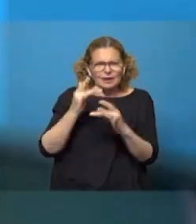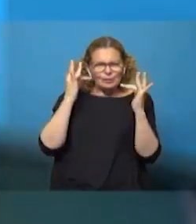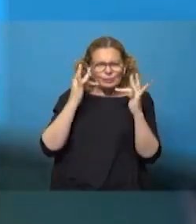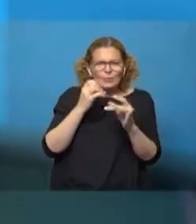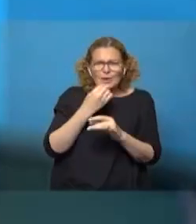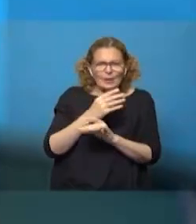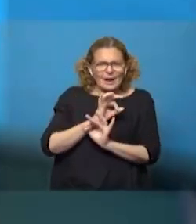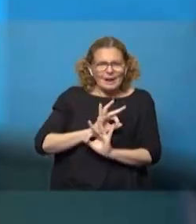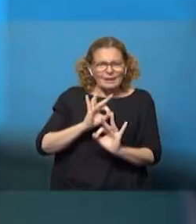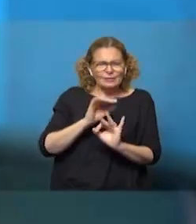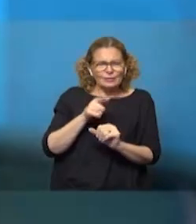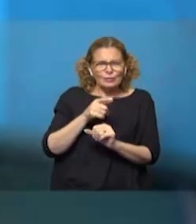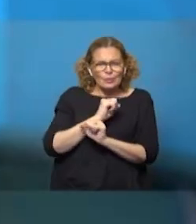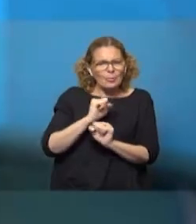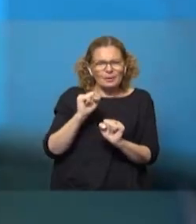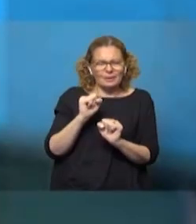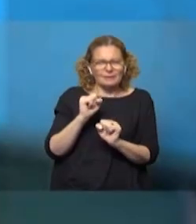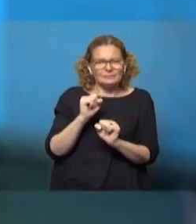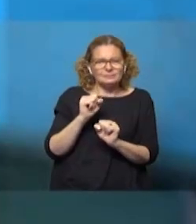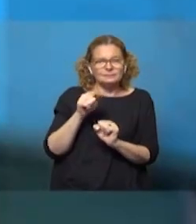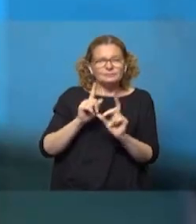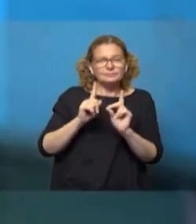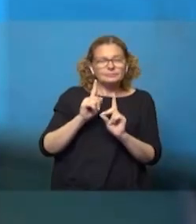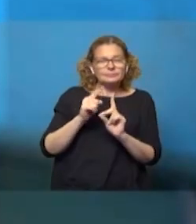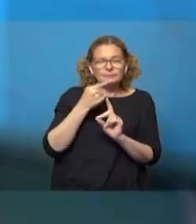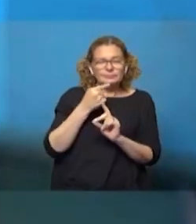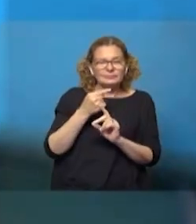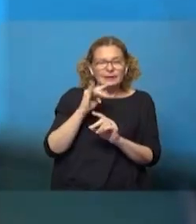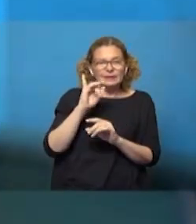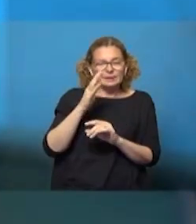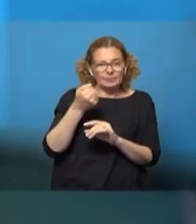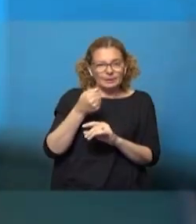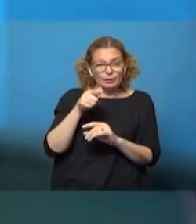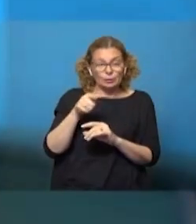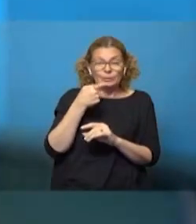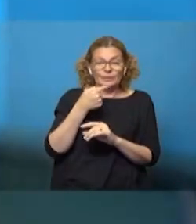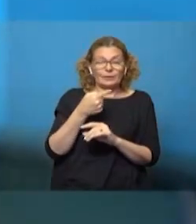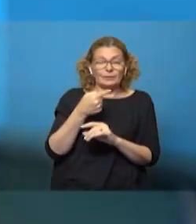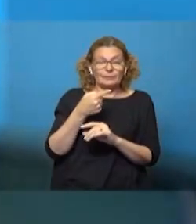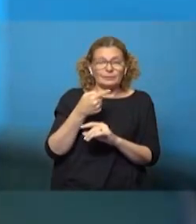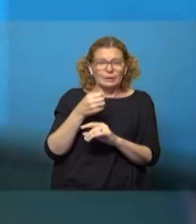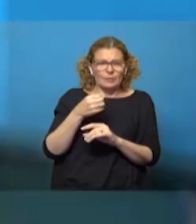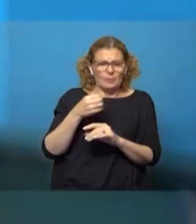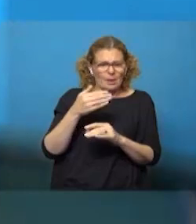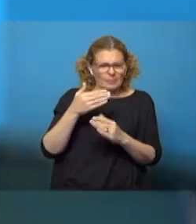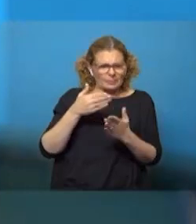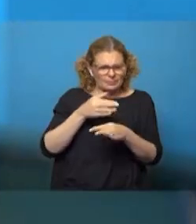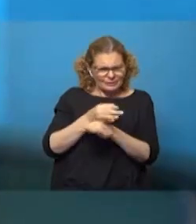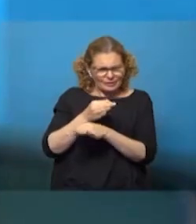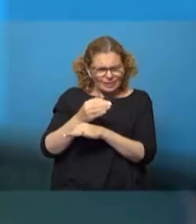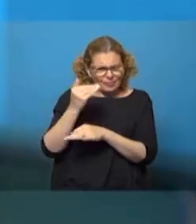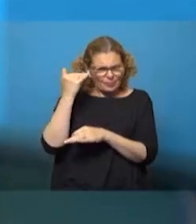eso no puede ocurrir hay una cosa digamos que el ipa tiene lo que tú decís una excelente formación